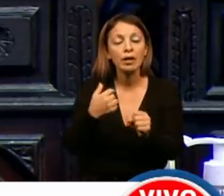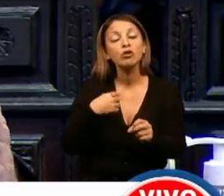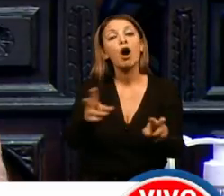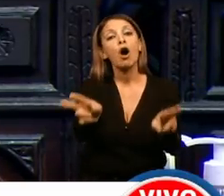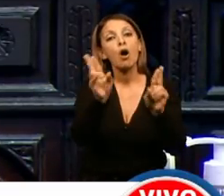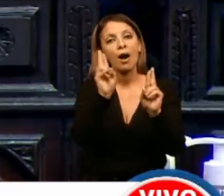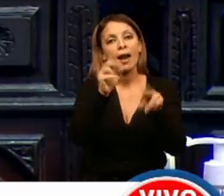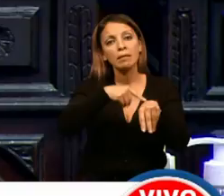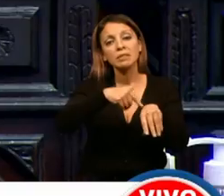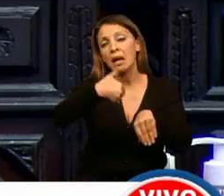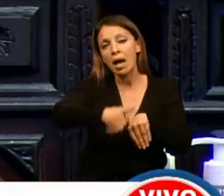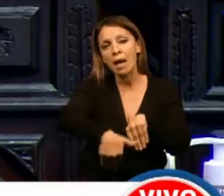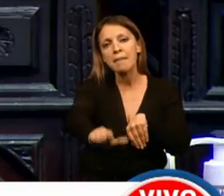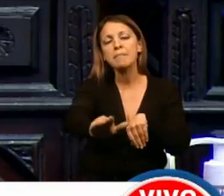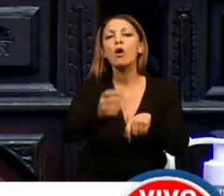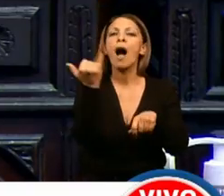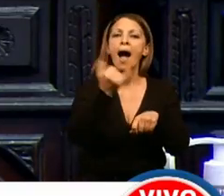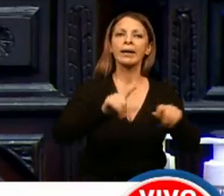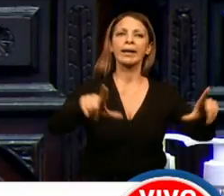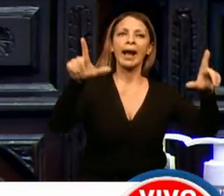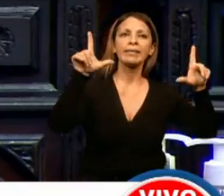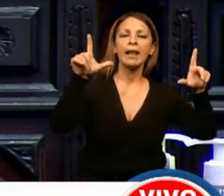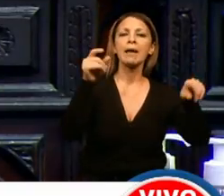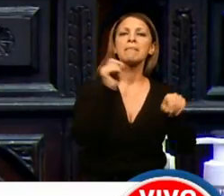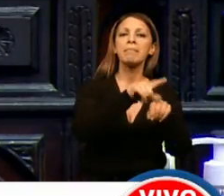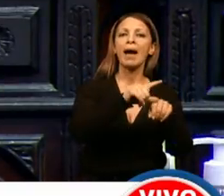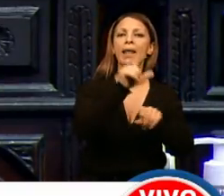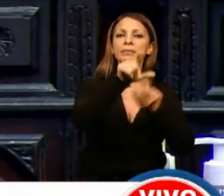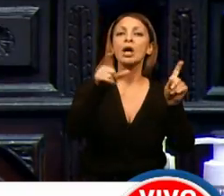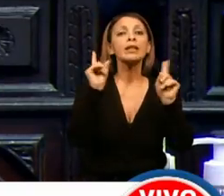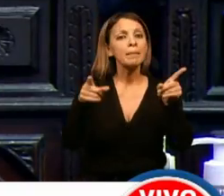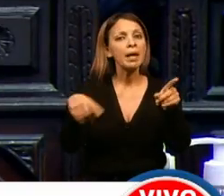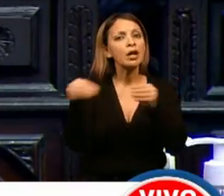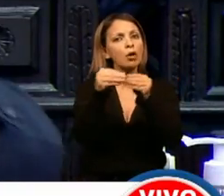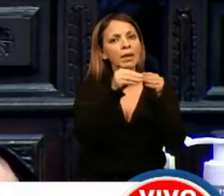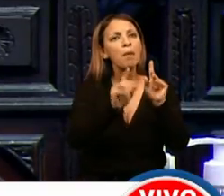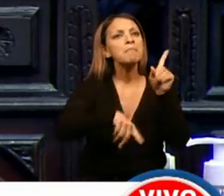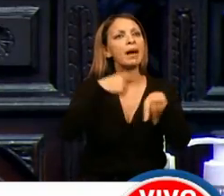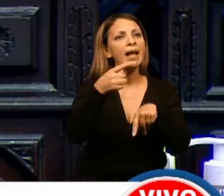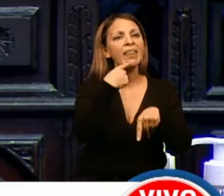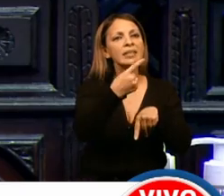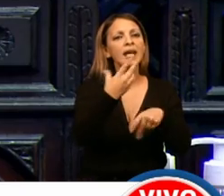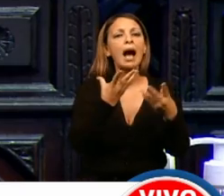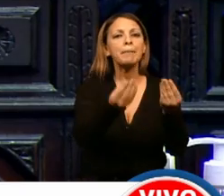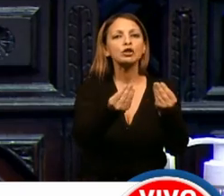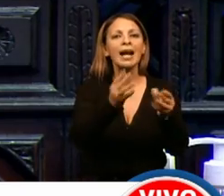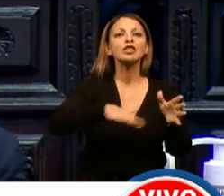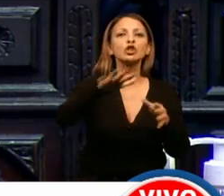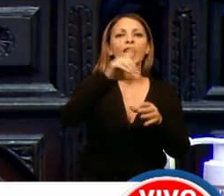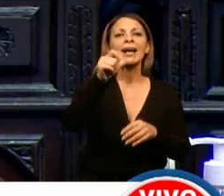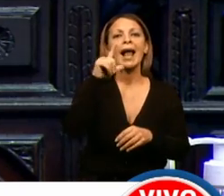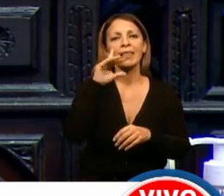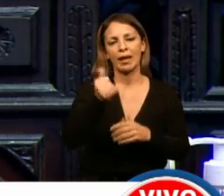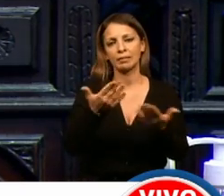en poco tiempo más que haya carteles y que mucho mis comprovincianos que tengan esta mañana pongan que apoya en la zona calidad gracias